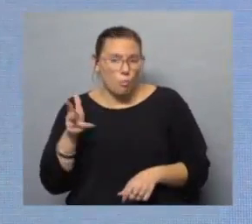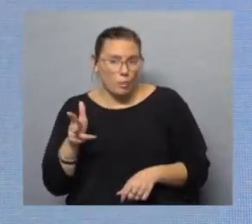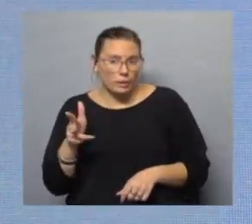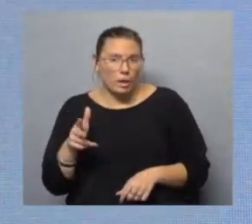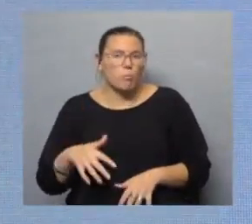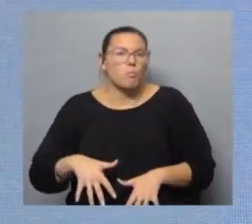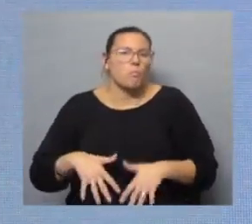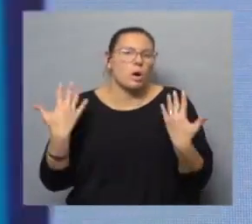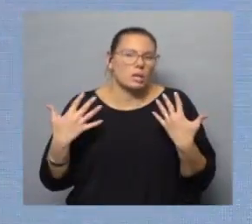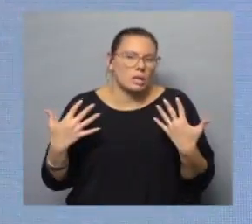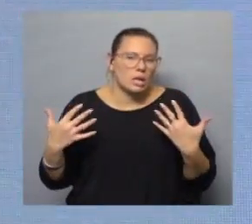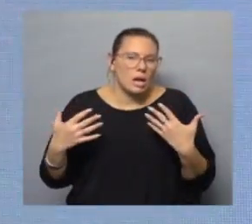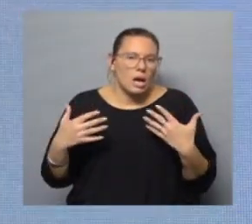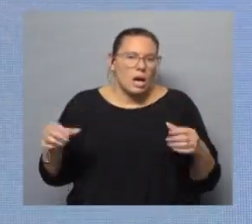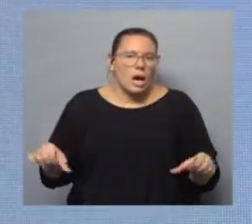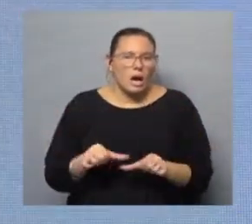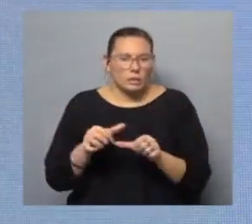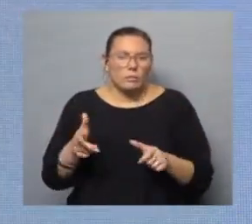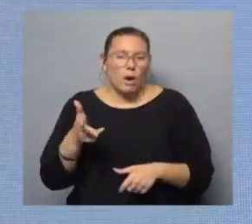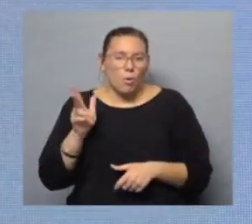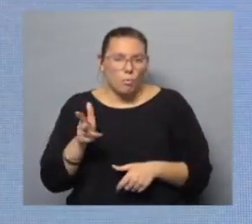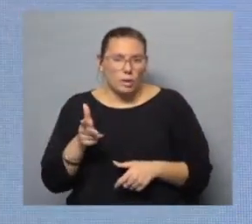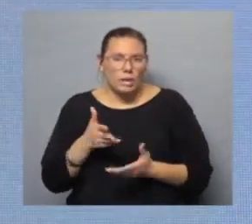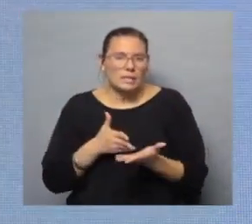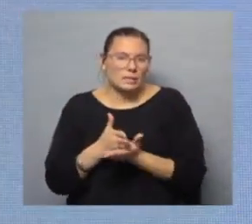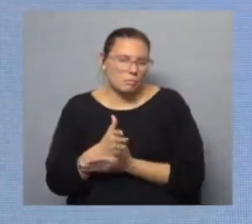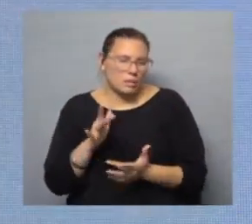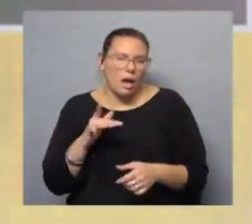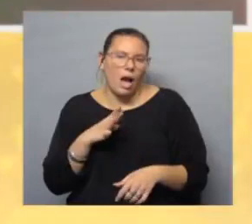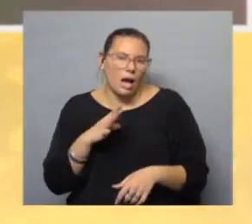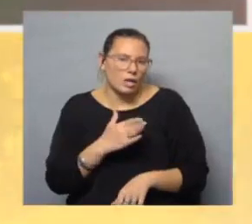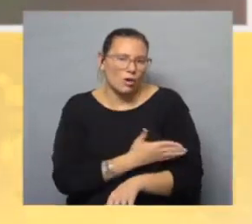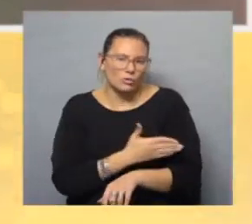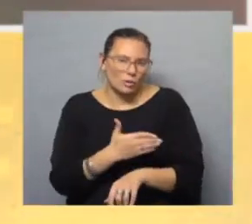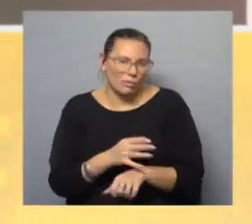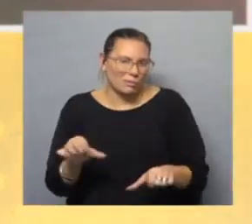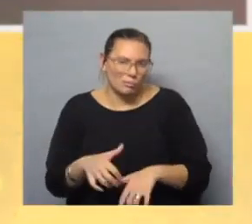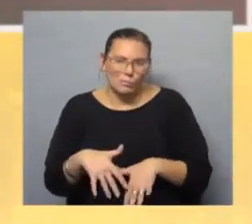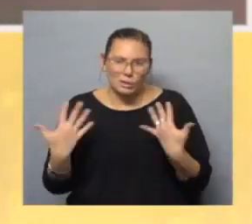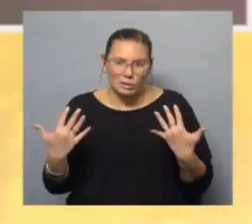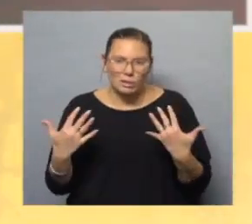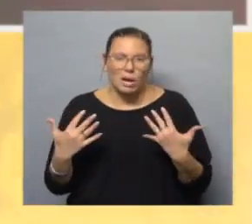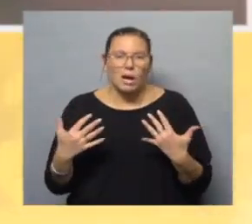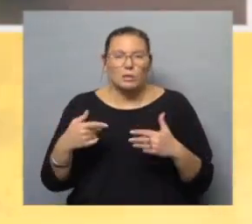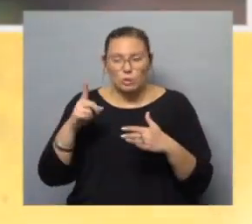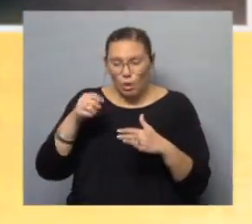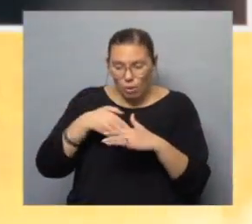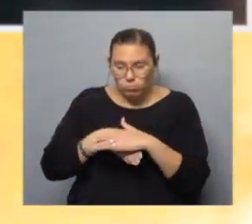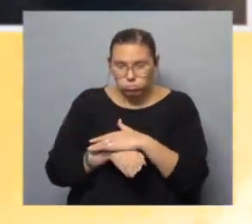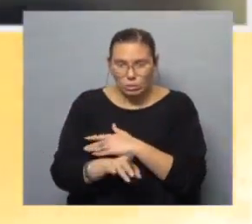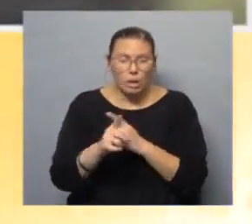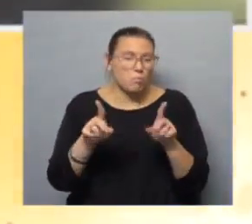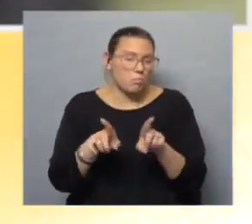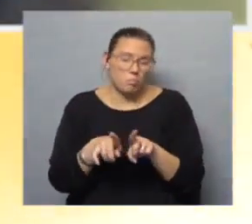las actividades humanas en mayor o menor medida son impactantes para cualquier actividad. En el caso del agua subterránea no es